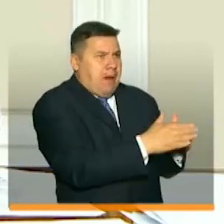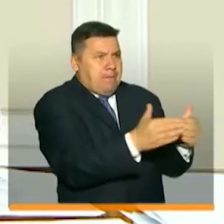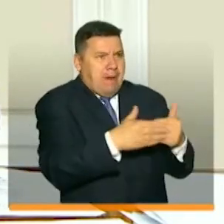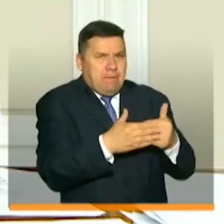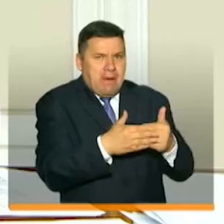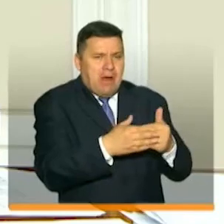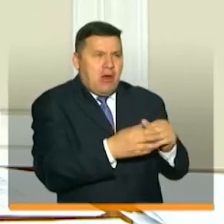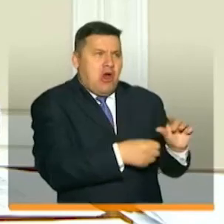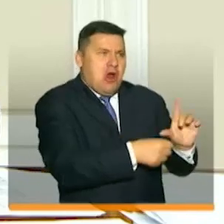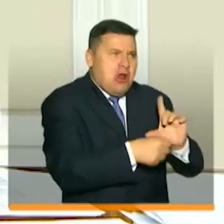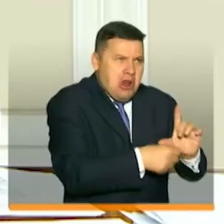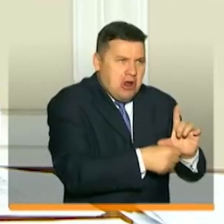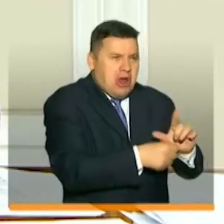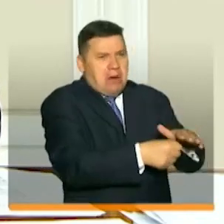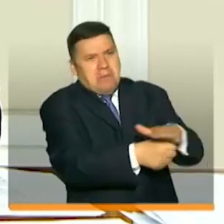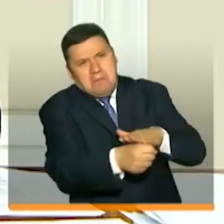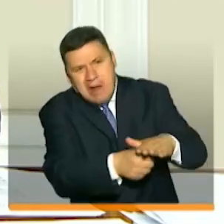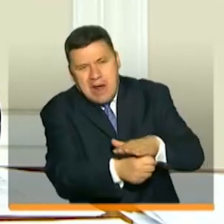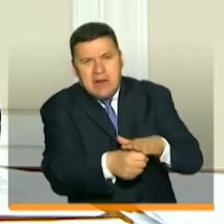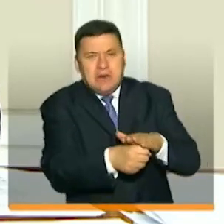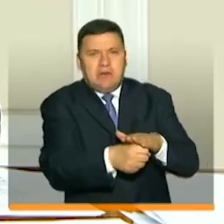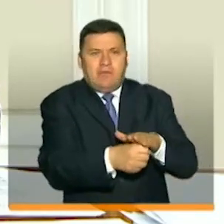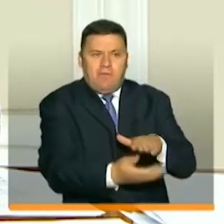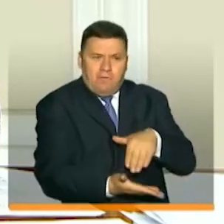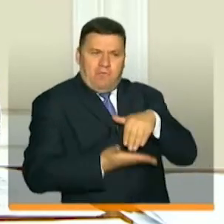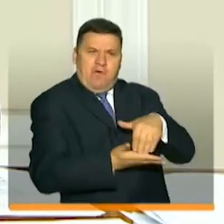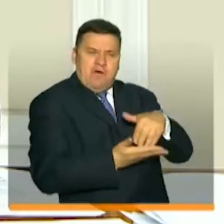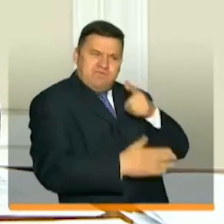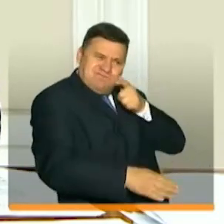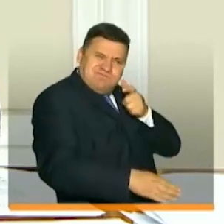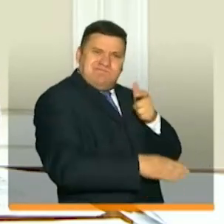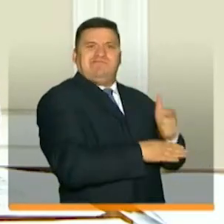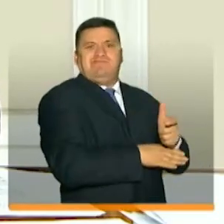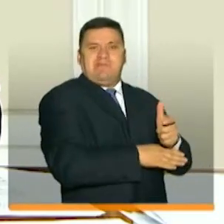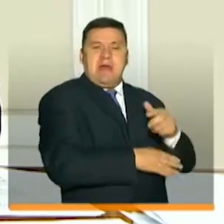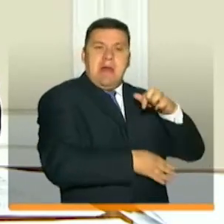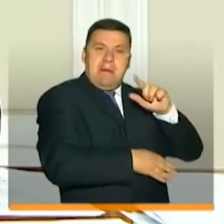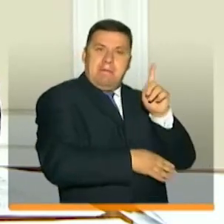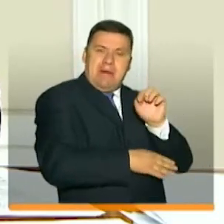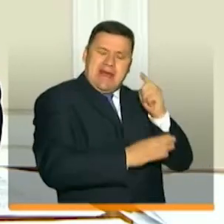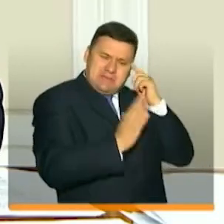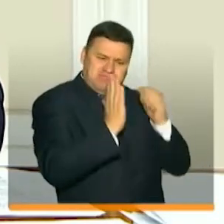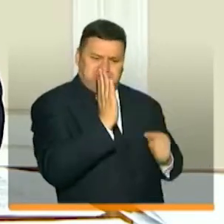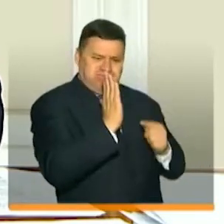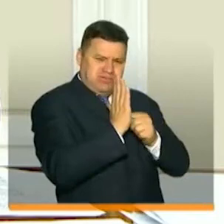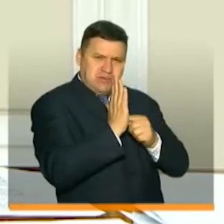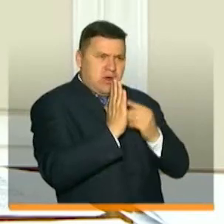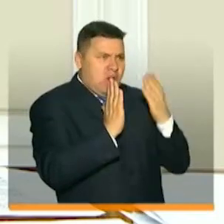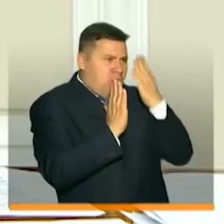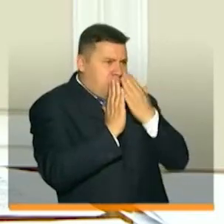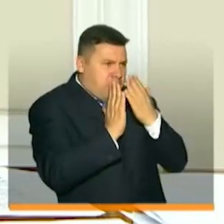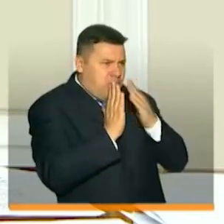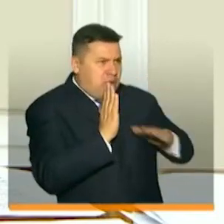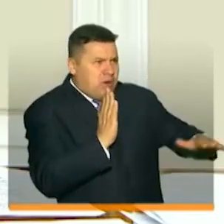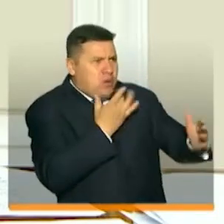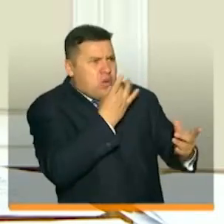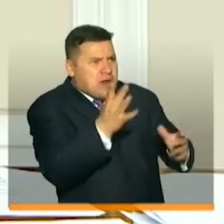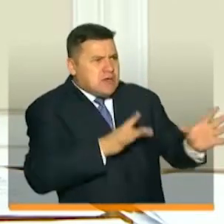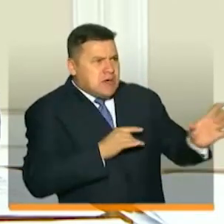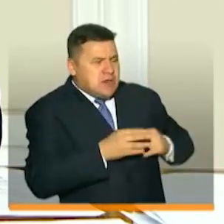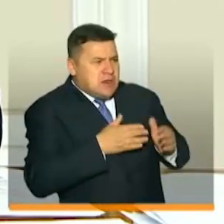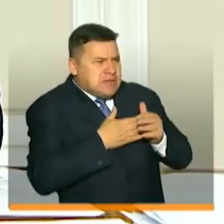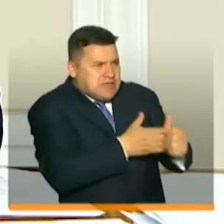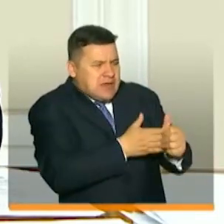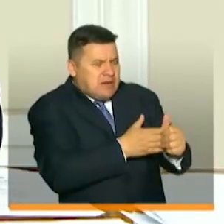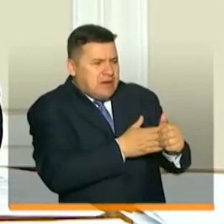por localidades, por barrios, fortalecer la estrategia PRAS, la estrategia de pruebas, rastreo,